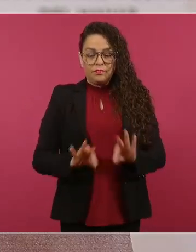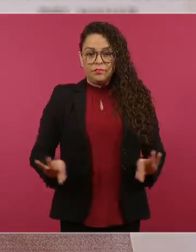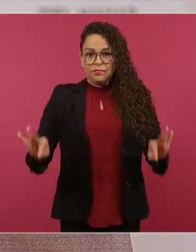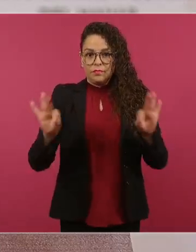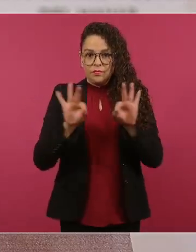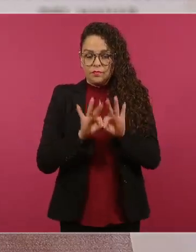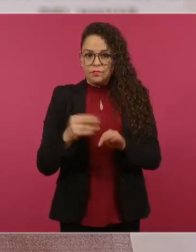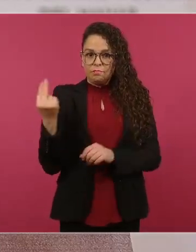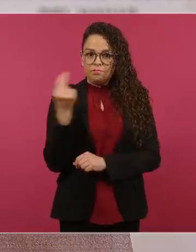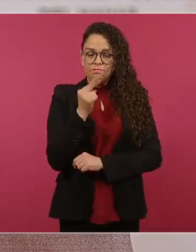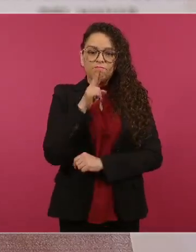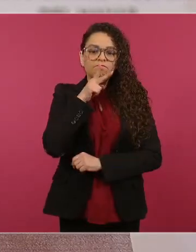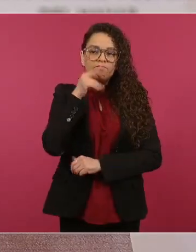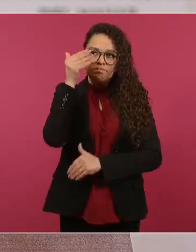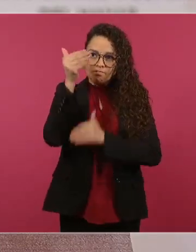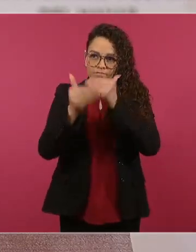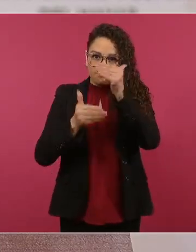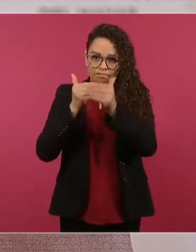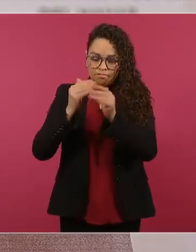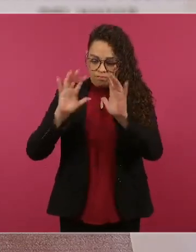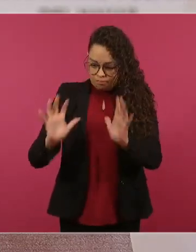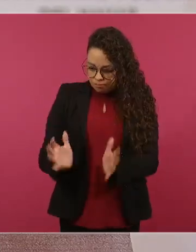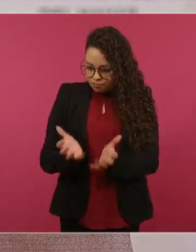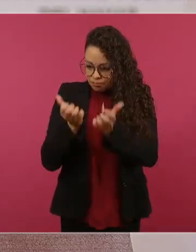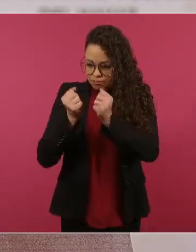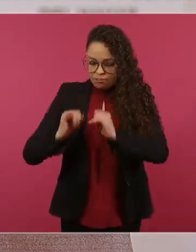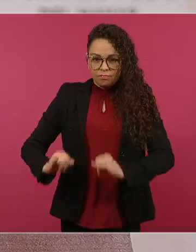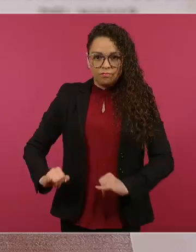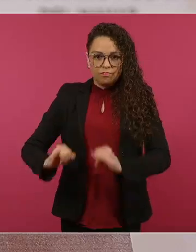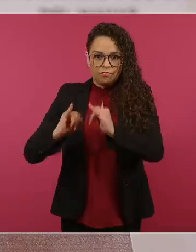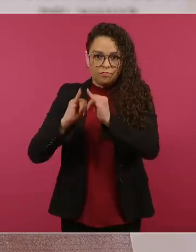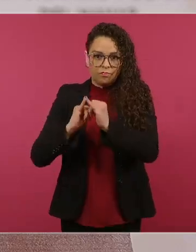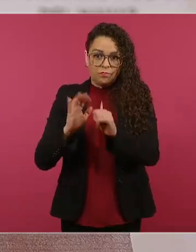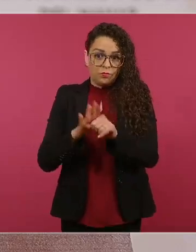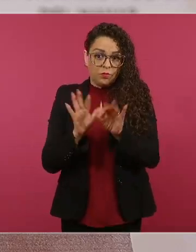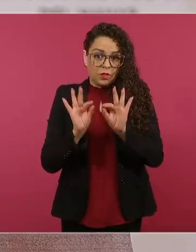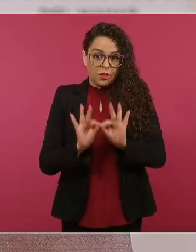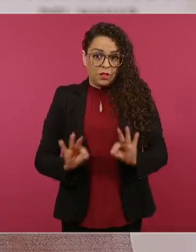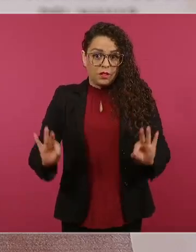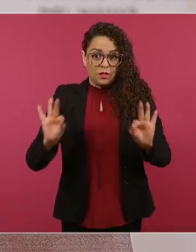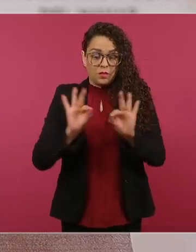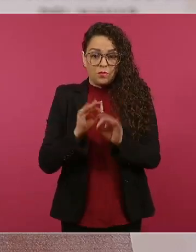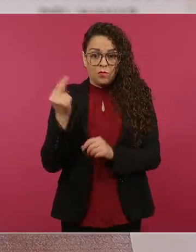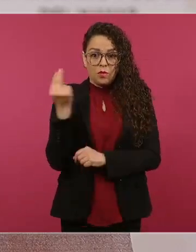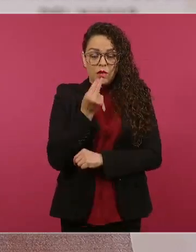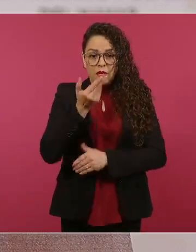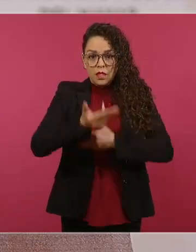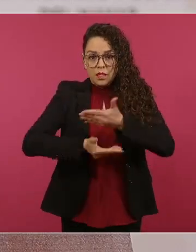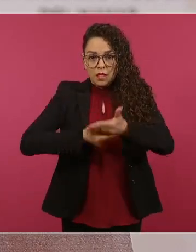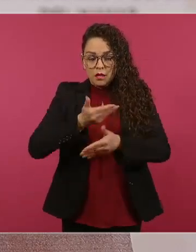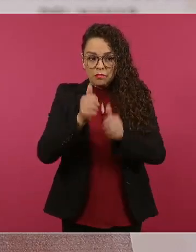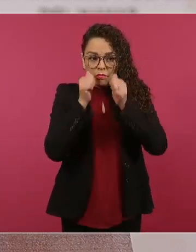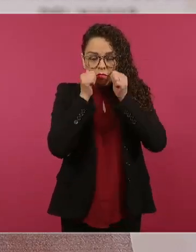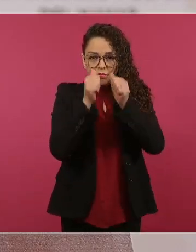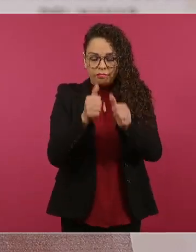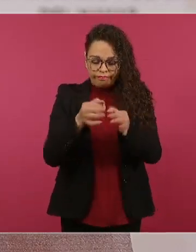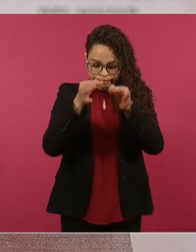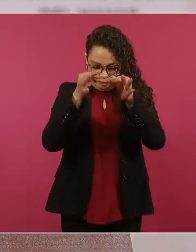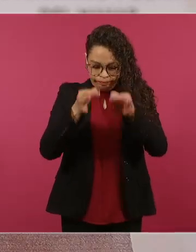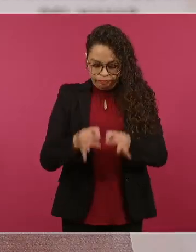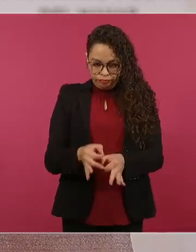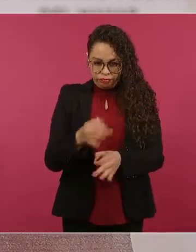y mejorar esta importante institución y avanzar en la dignificación de los servicios de salud, que es una de las